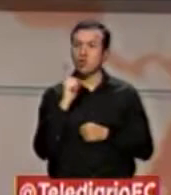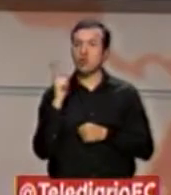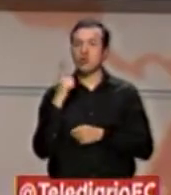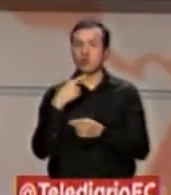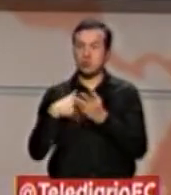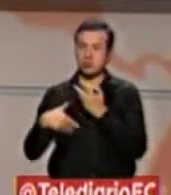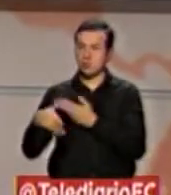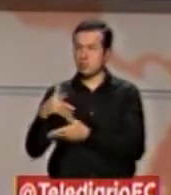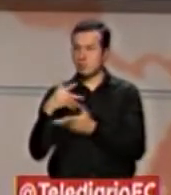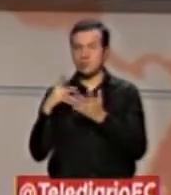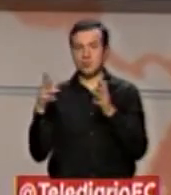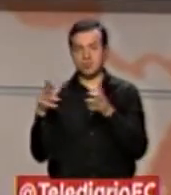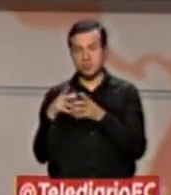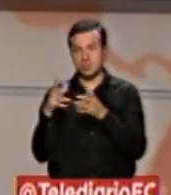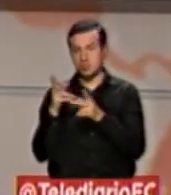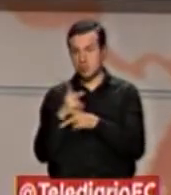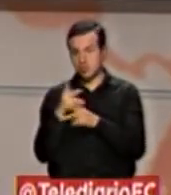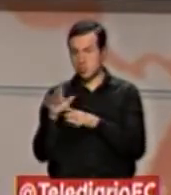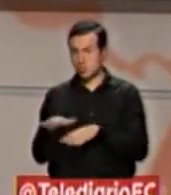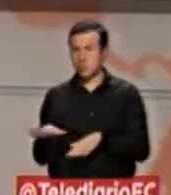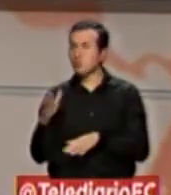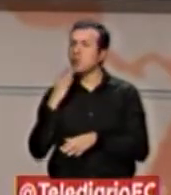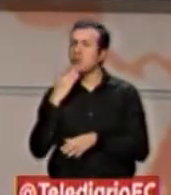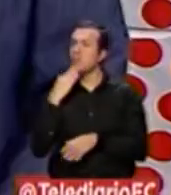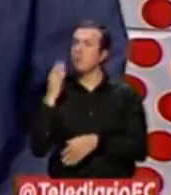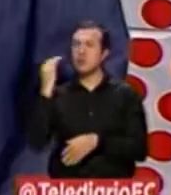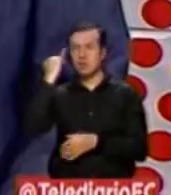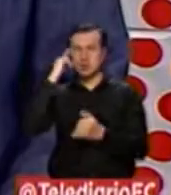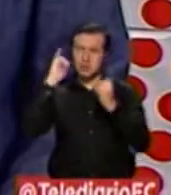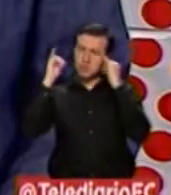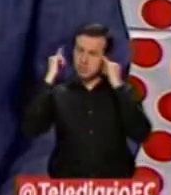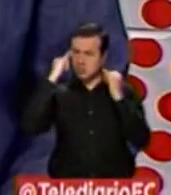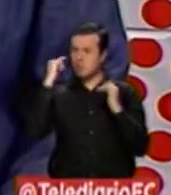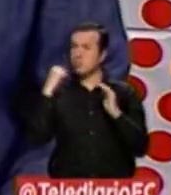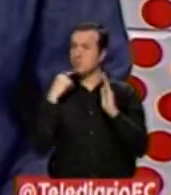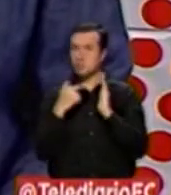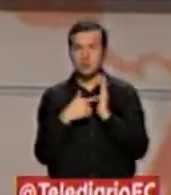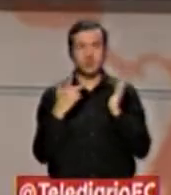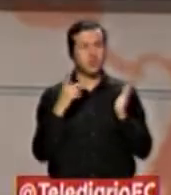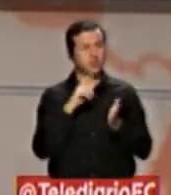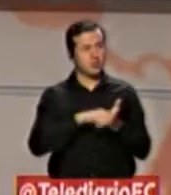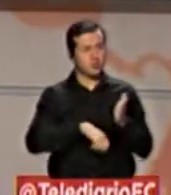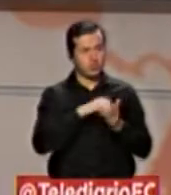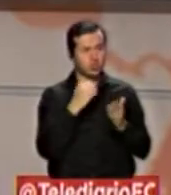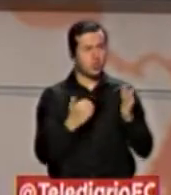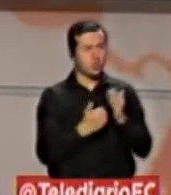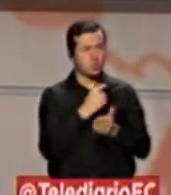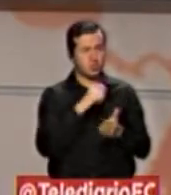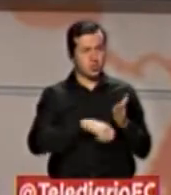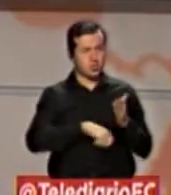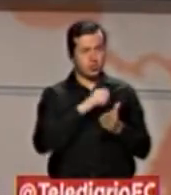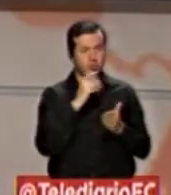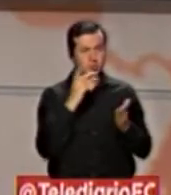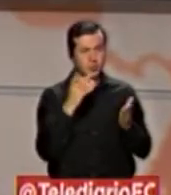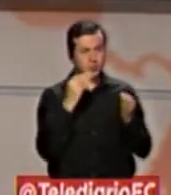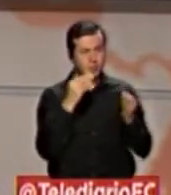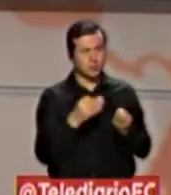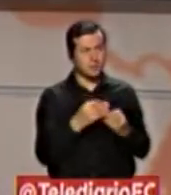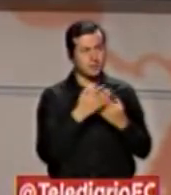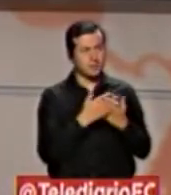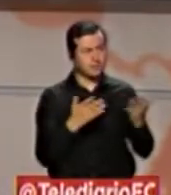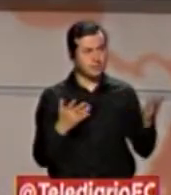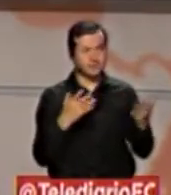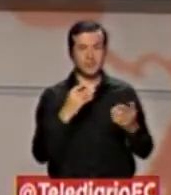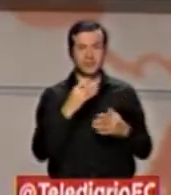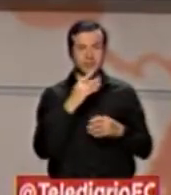dinamizar el sector productivo. ¿Cómo? Estamos hablando serían las ideas con entonces? Nuevas modalidades contractuales, que sean, por supuesto, absoluta